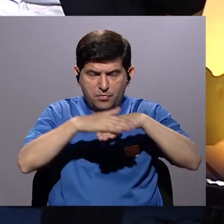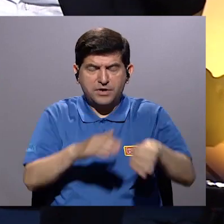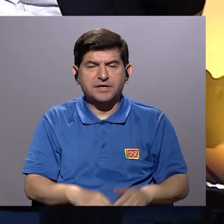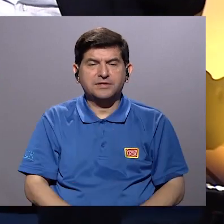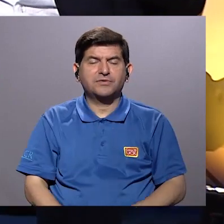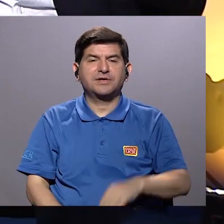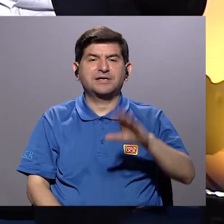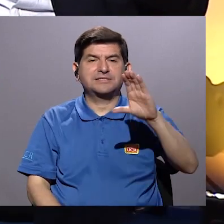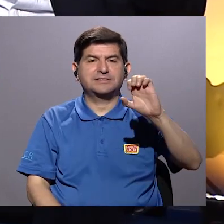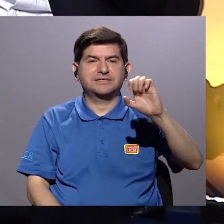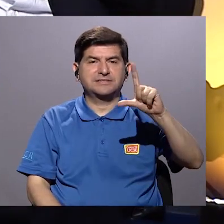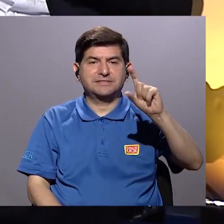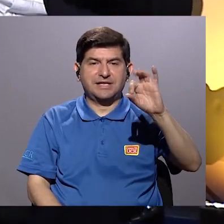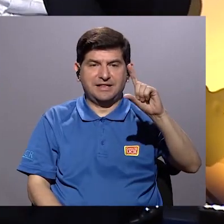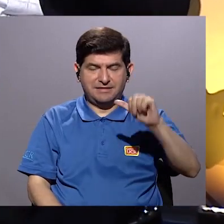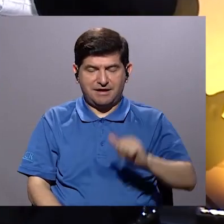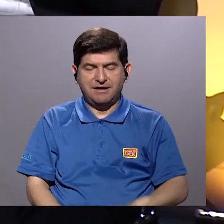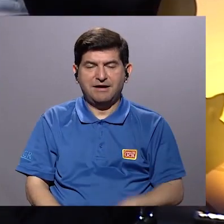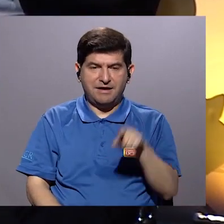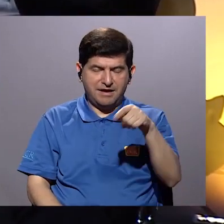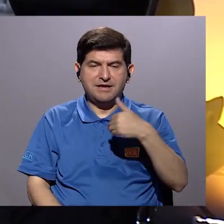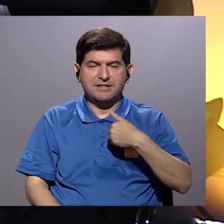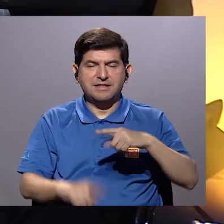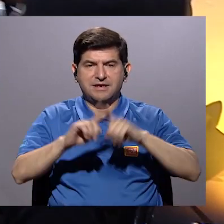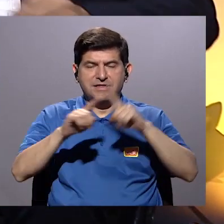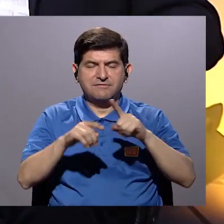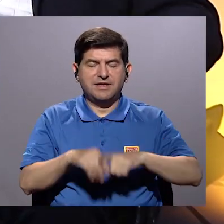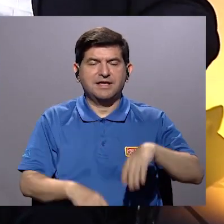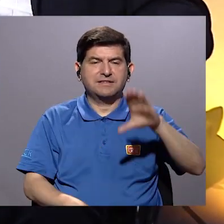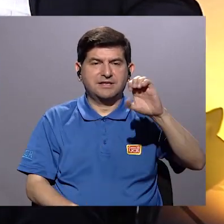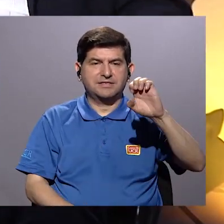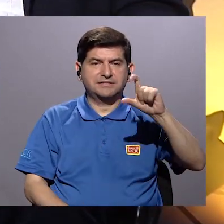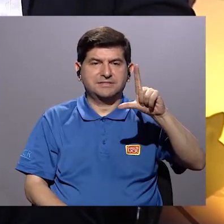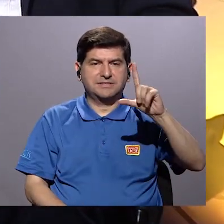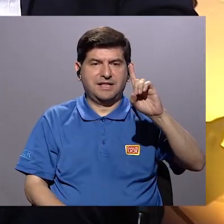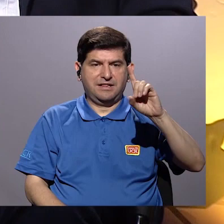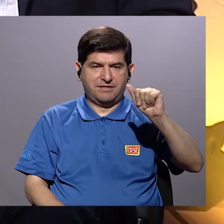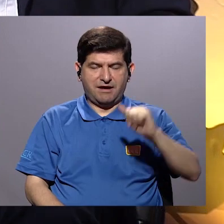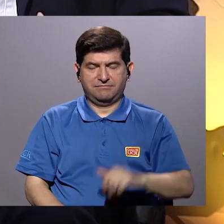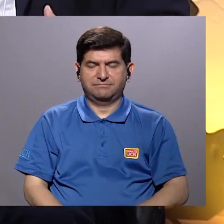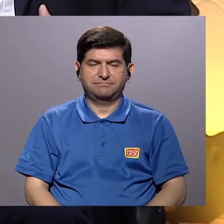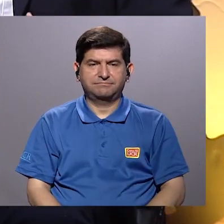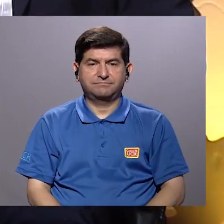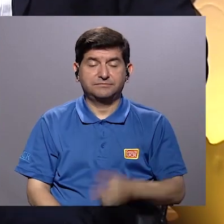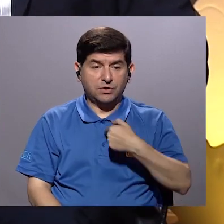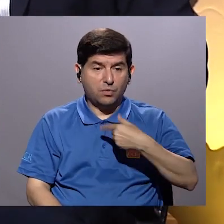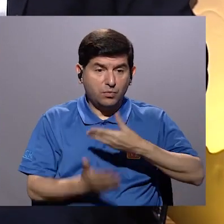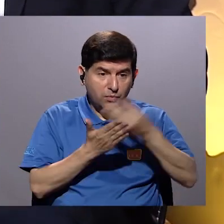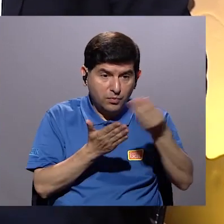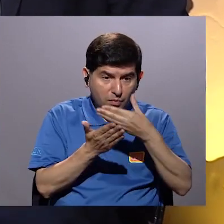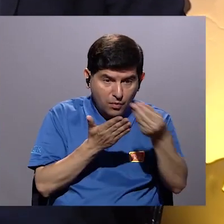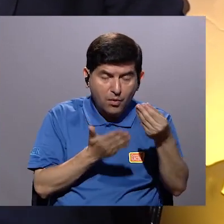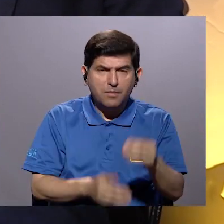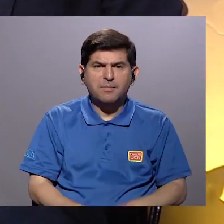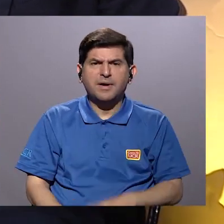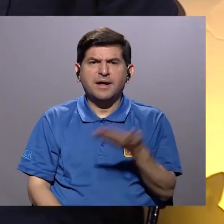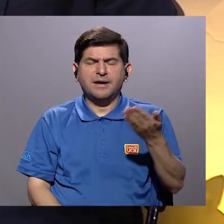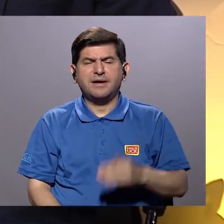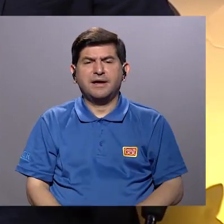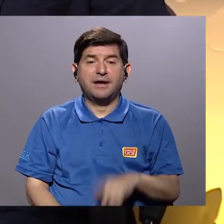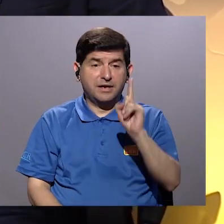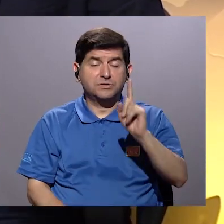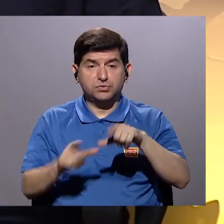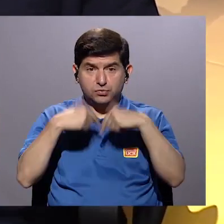celda. La batería está compuesta de una serie de celdas, ¿verdad? Y cuando uno compra, en realidad lo que compra es un paquete de